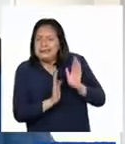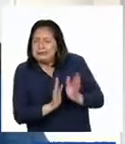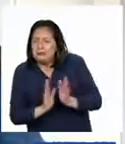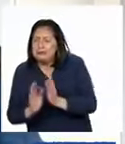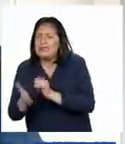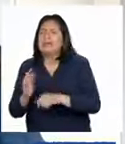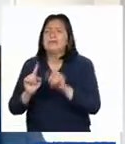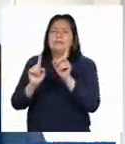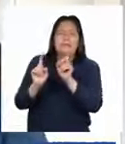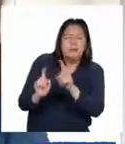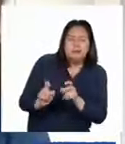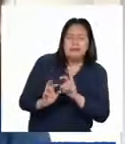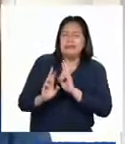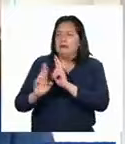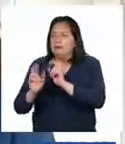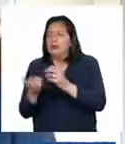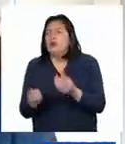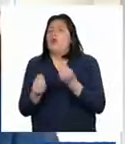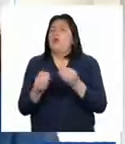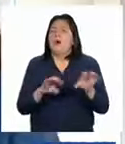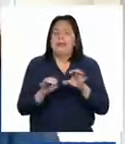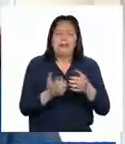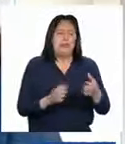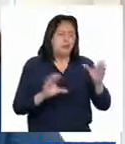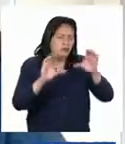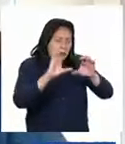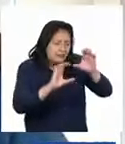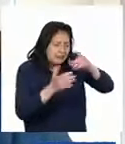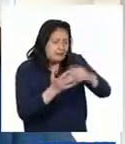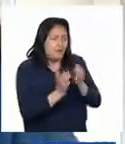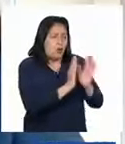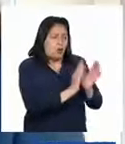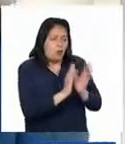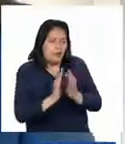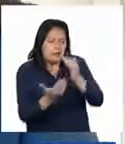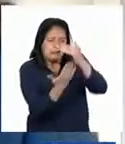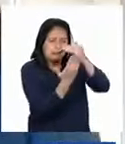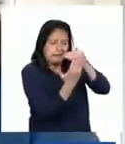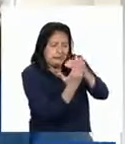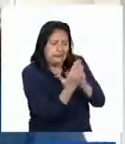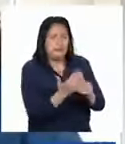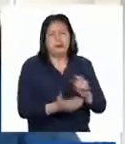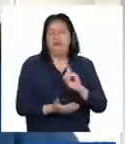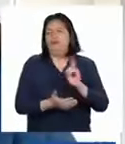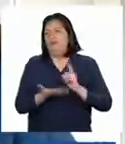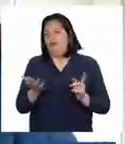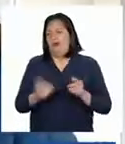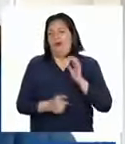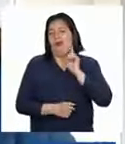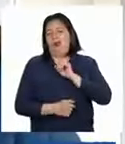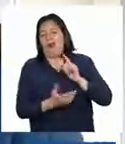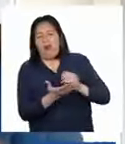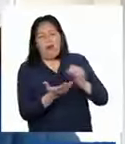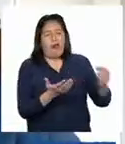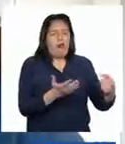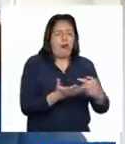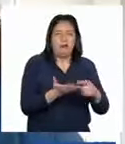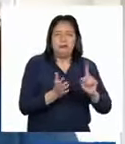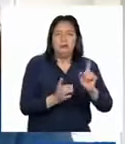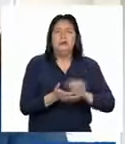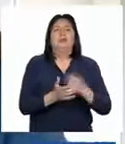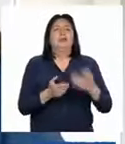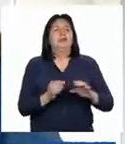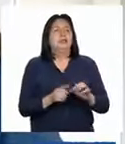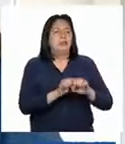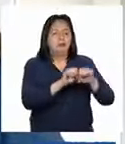las respuestas, hacerlo de manera científica, hacerlo de forma organizada, sin dejar que nos engañen y de